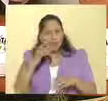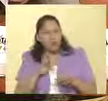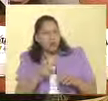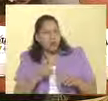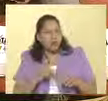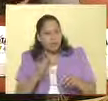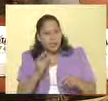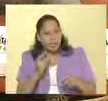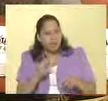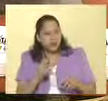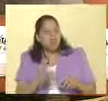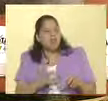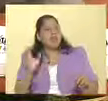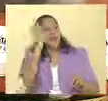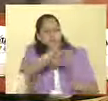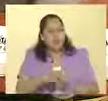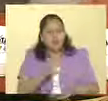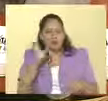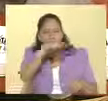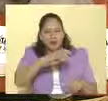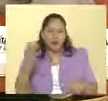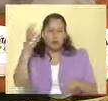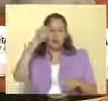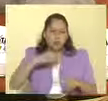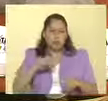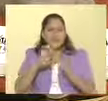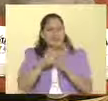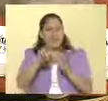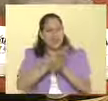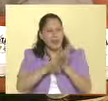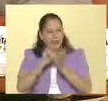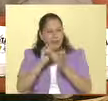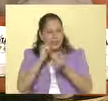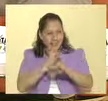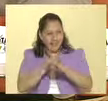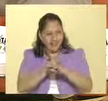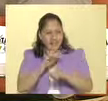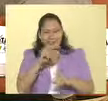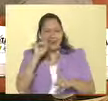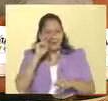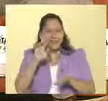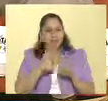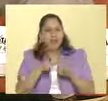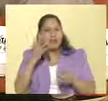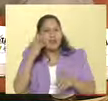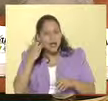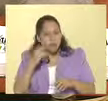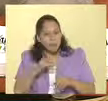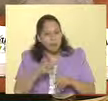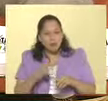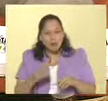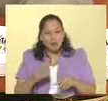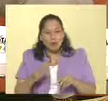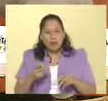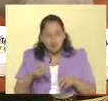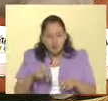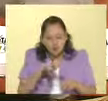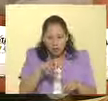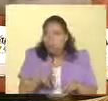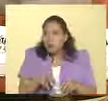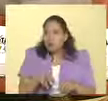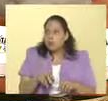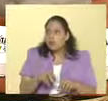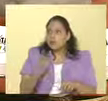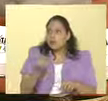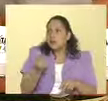al perro y para darle su zape. Como has visto ese video en internet, hablando un poco de eso, no sé si lo han visto, donde el gato no deja subir al perro de las escaleras o bajar y